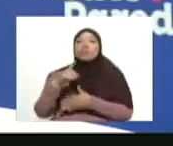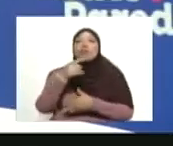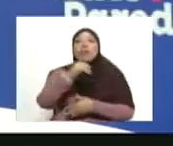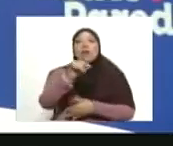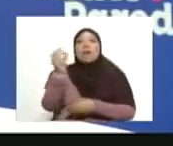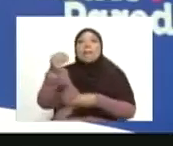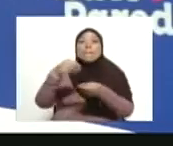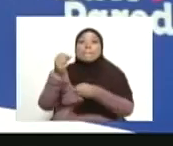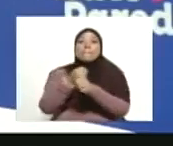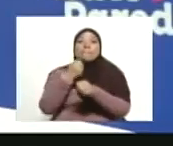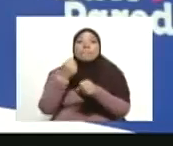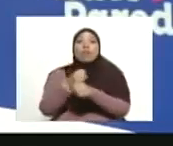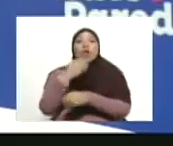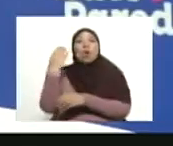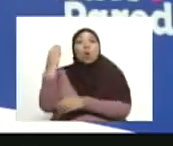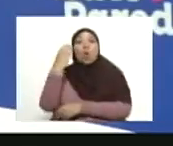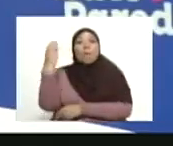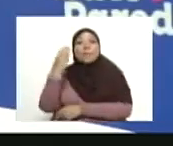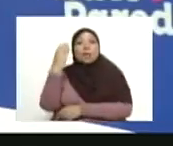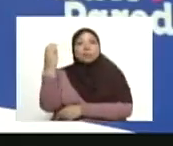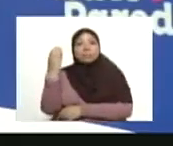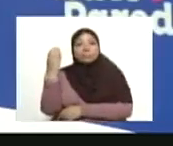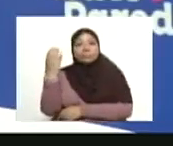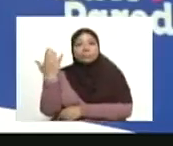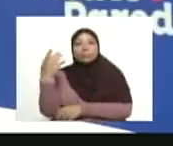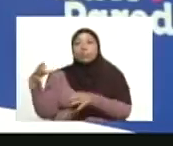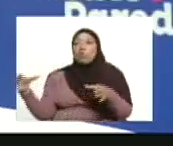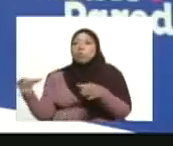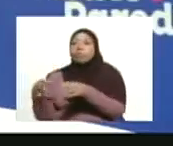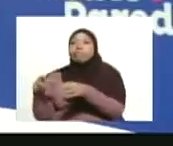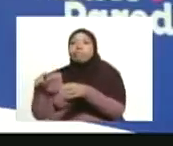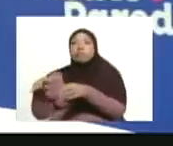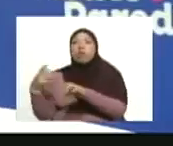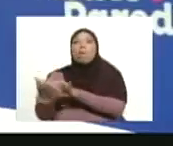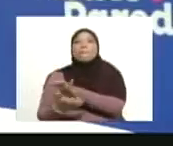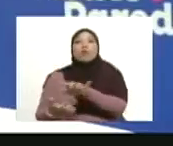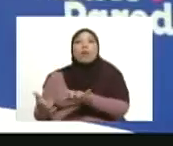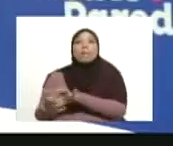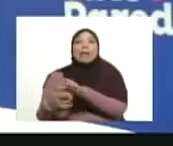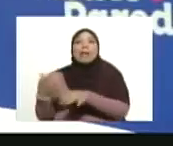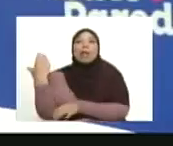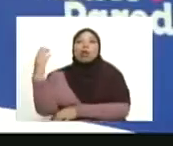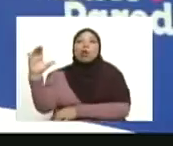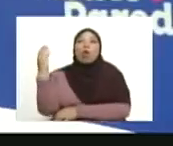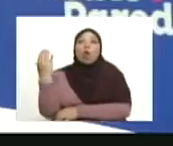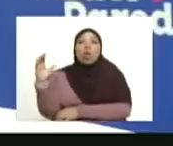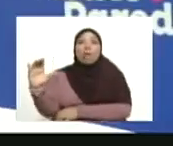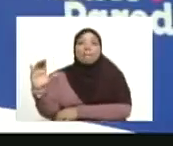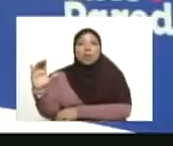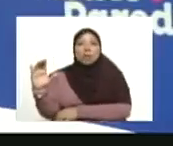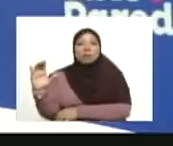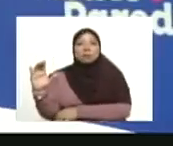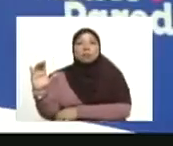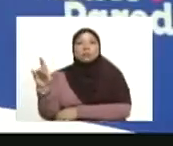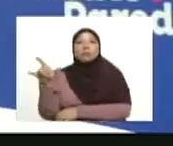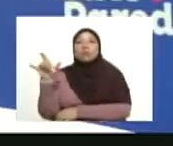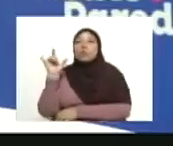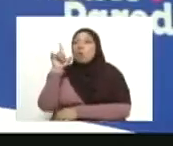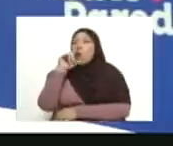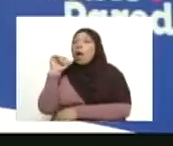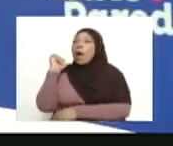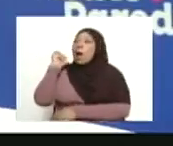las mafias colombianas. Todo tiene su raíz en la mafia colombiana, que ha tenido el poder muchos